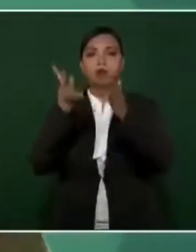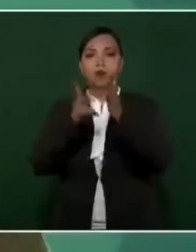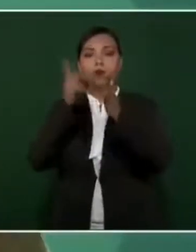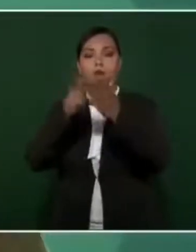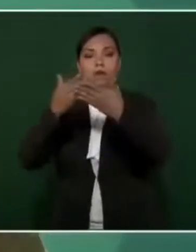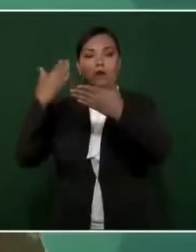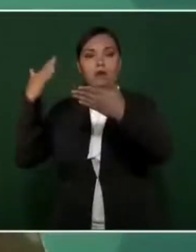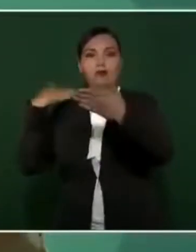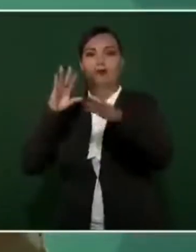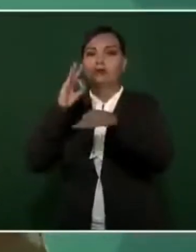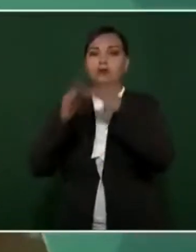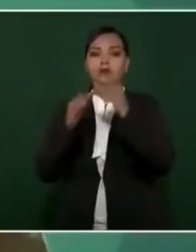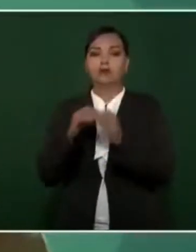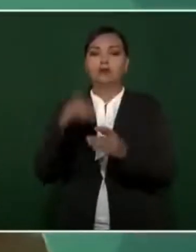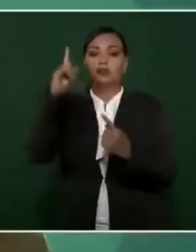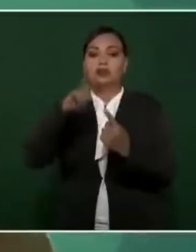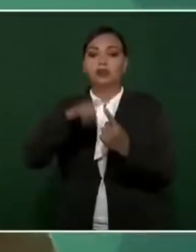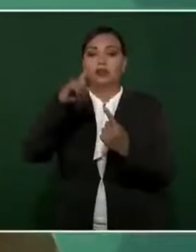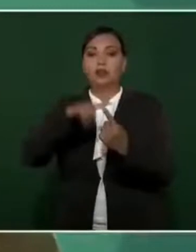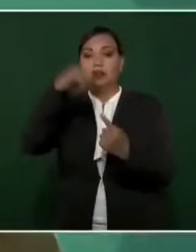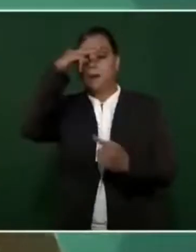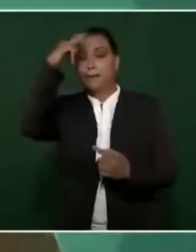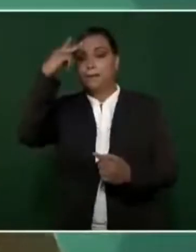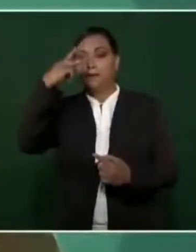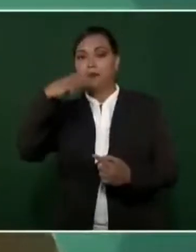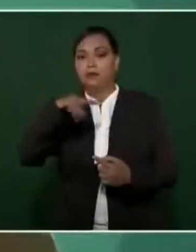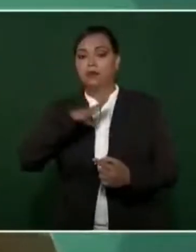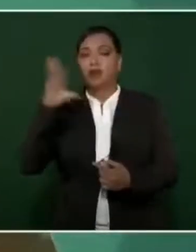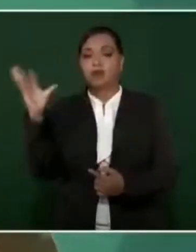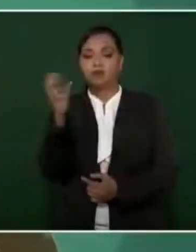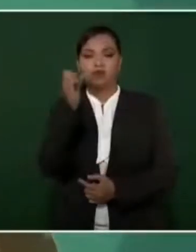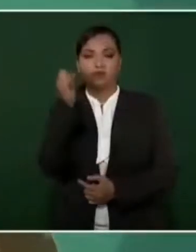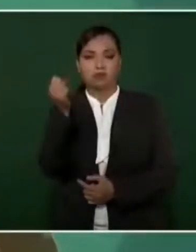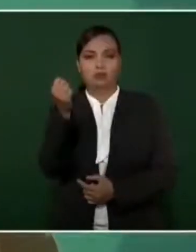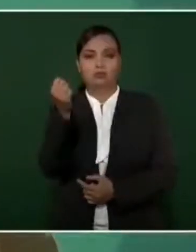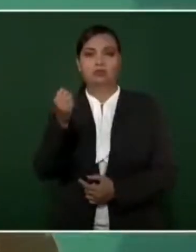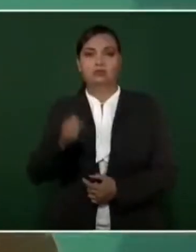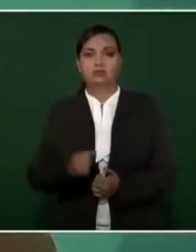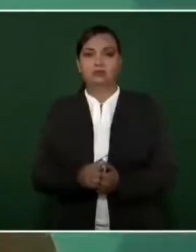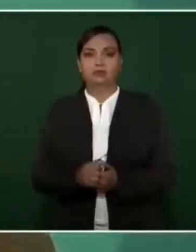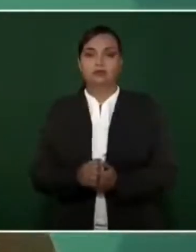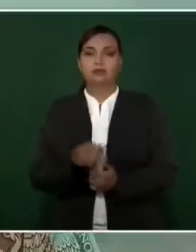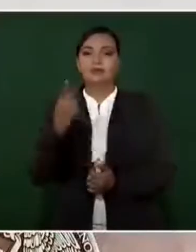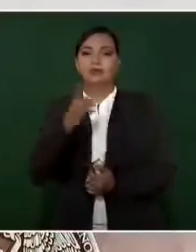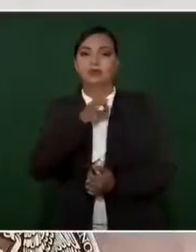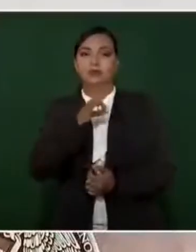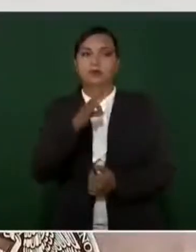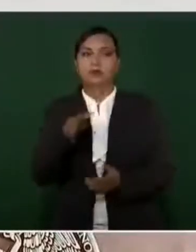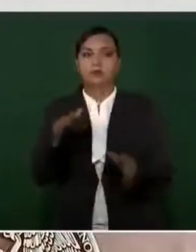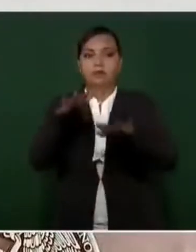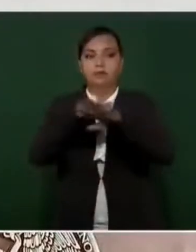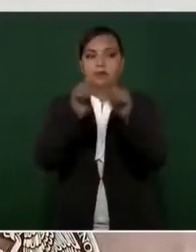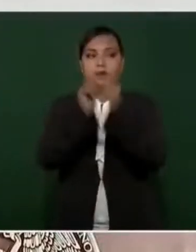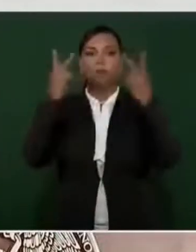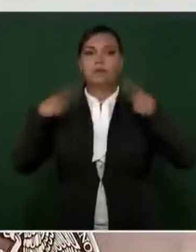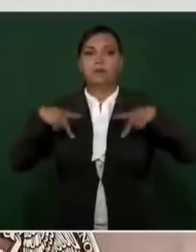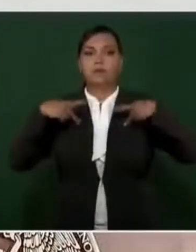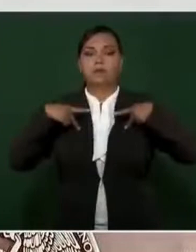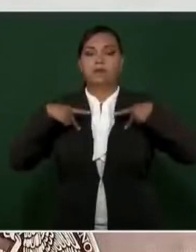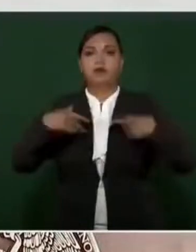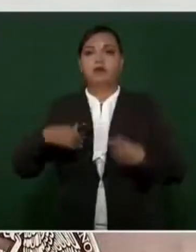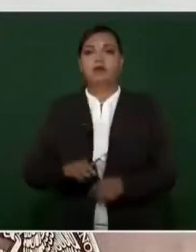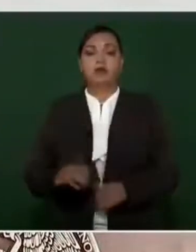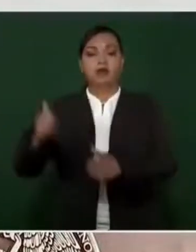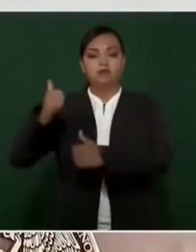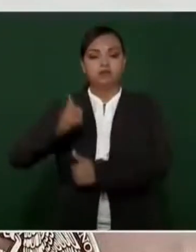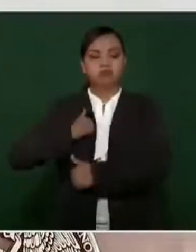las Fuerzas de Tarea México, que es una fuerza que se integra con personal del Ejército y de la Guardia